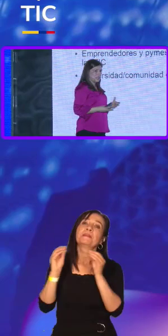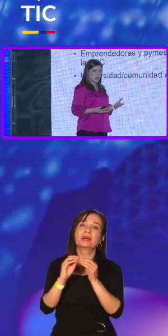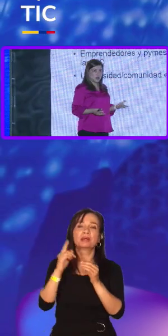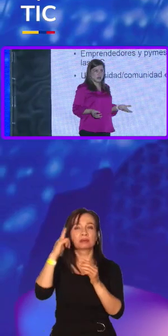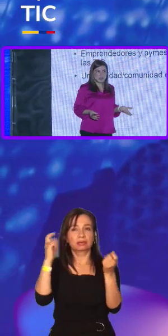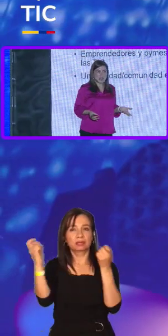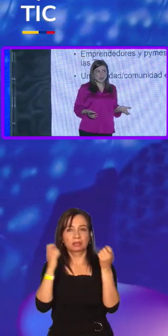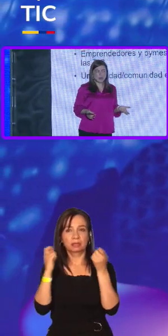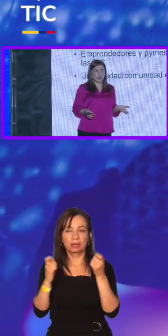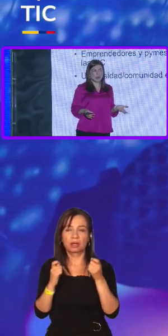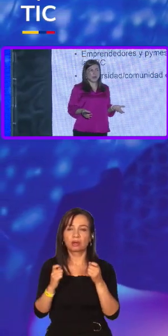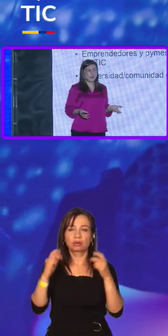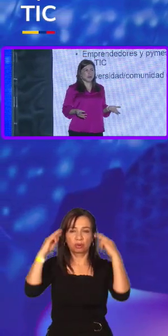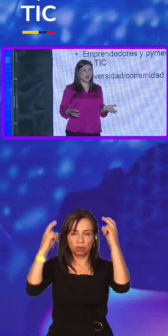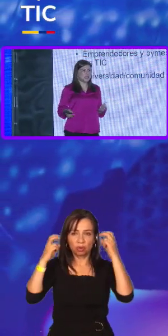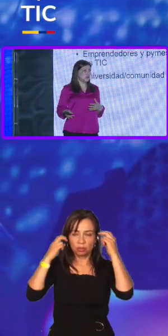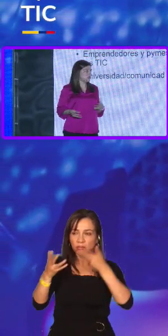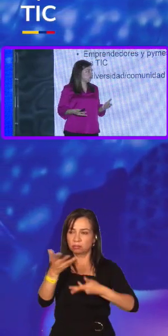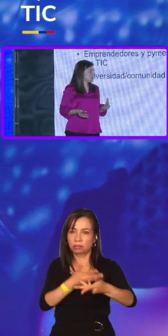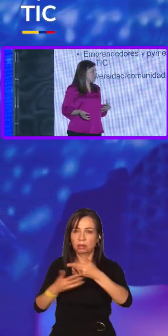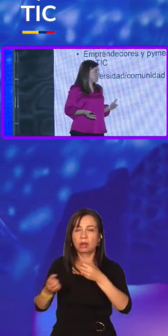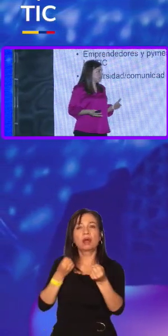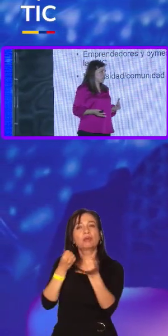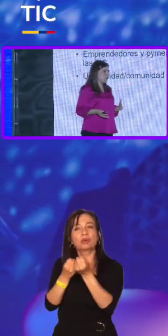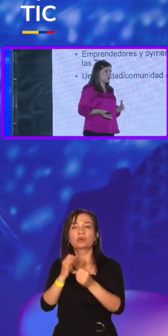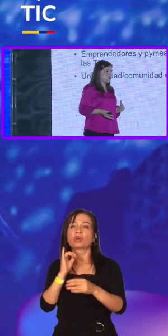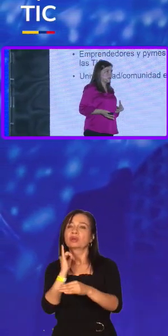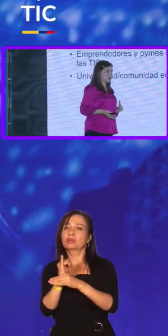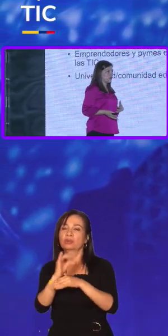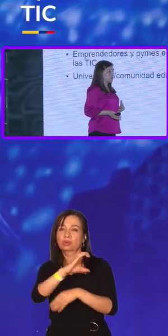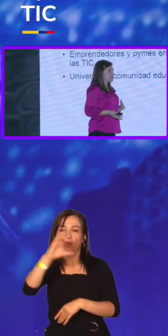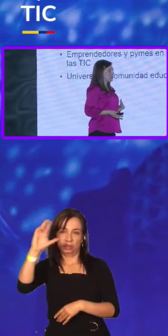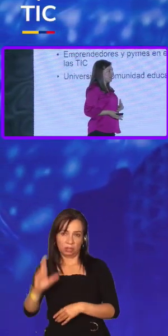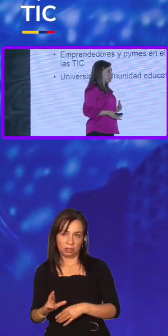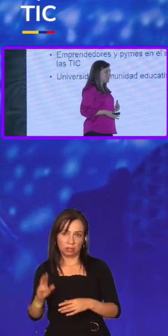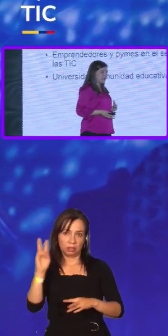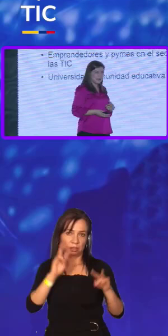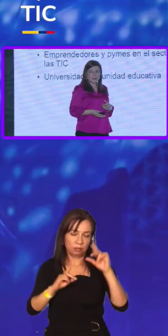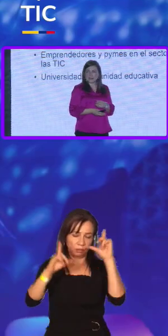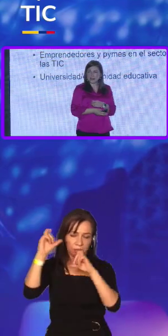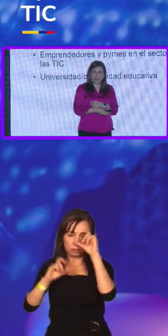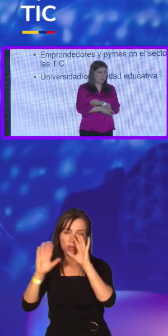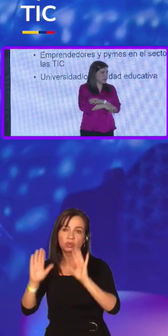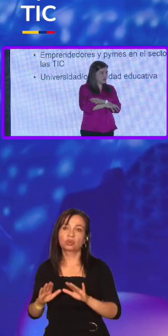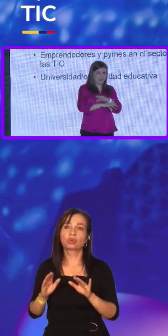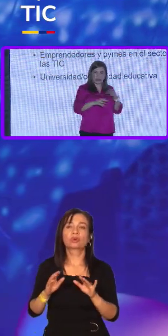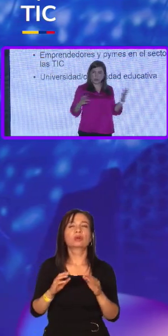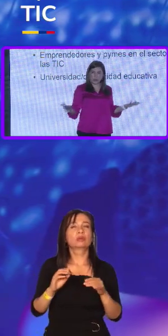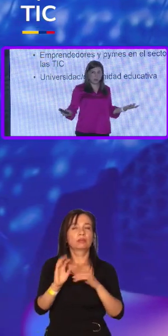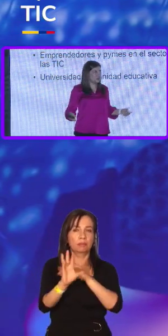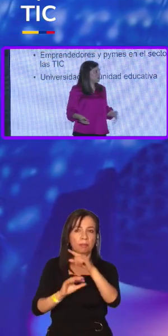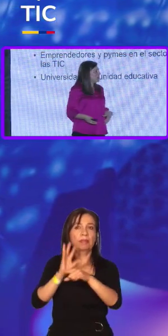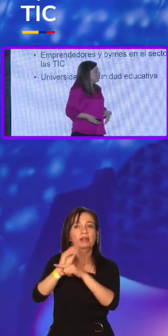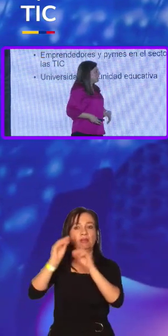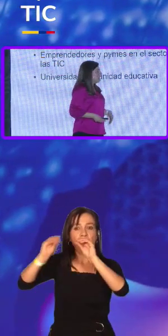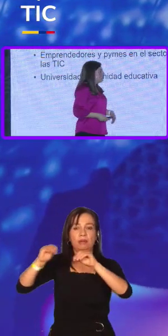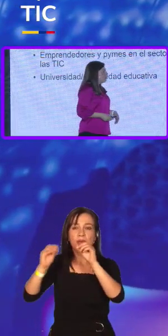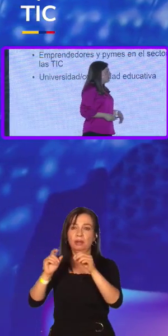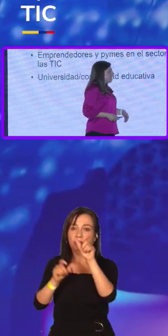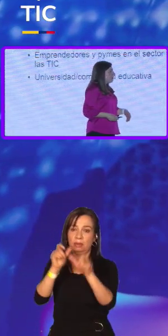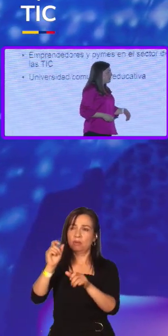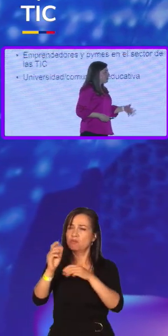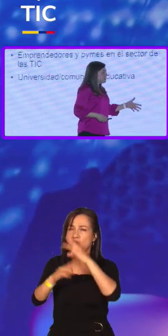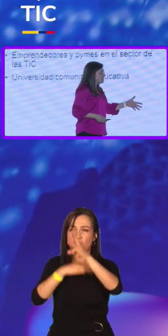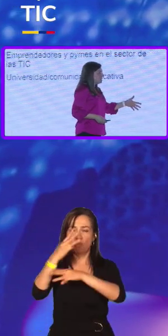creado estrategias de transferencia de conocimiento con apoyo del Instituto Costarricense de Turismo y su plataforma ICT Capacita, que está abierta a personas de todo el